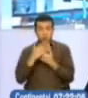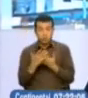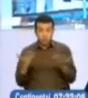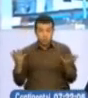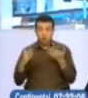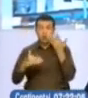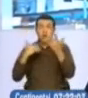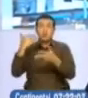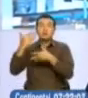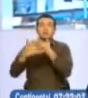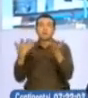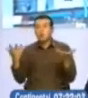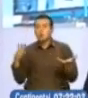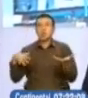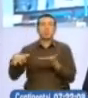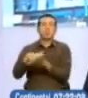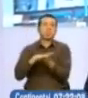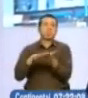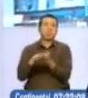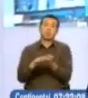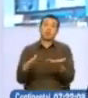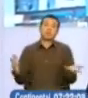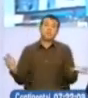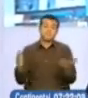termina convirtiéndose en esto. Pero